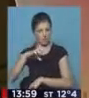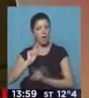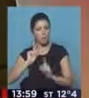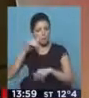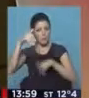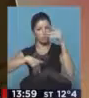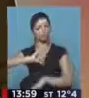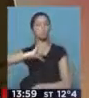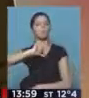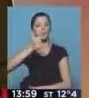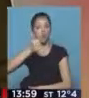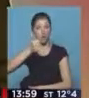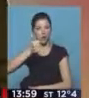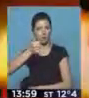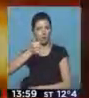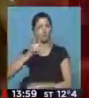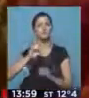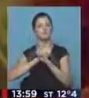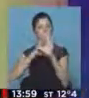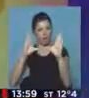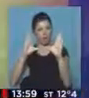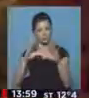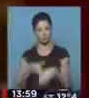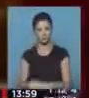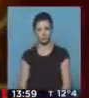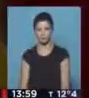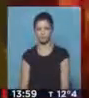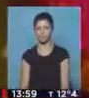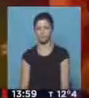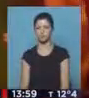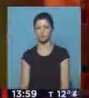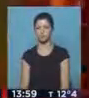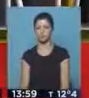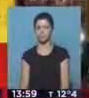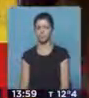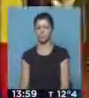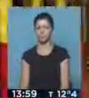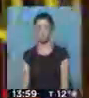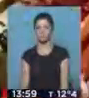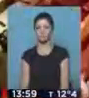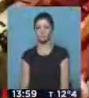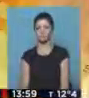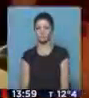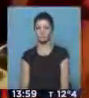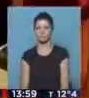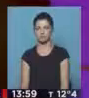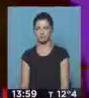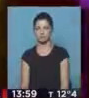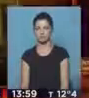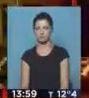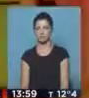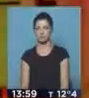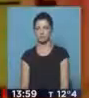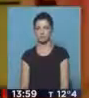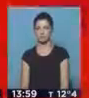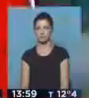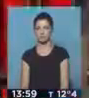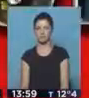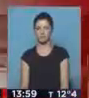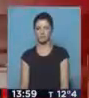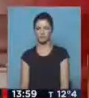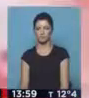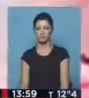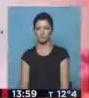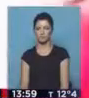el sábado que viene no tenemos. Eso era lo que le tenía que decir. El sábado que viene, como es 9 de julio, y va a haber una transmisión especial por ese día, no